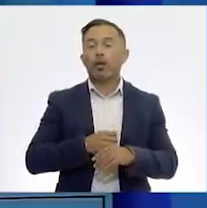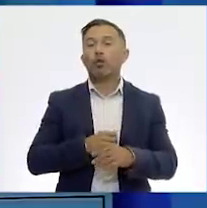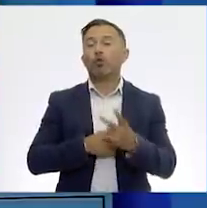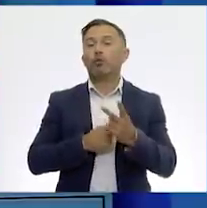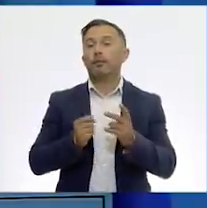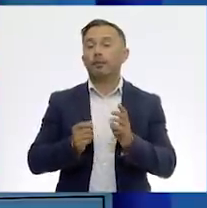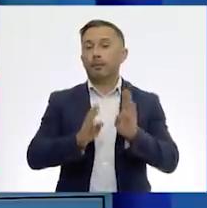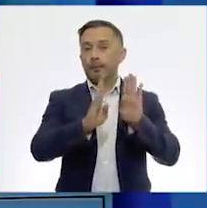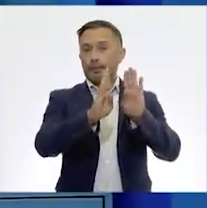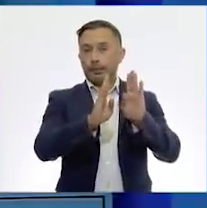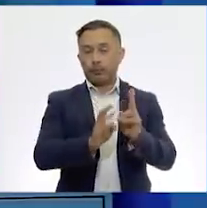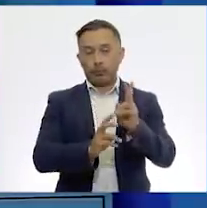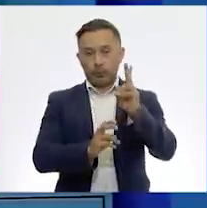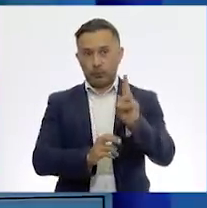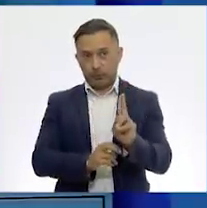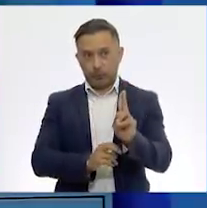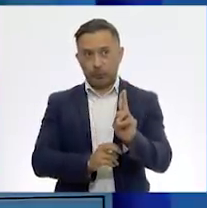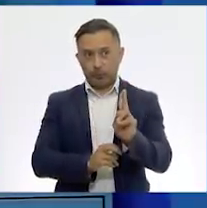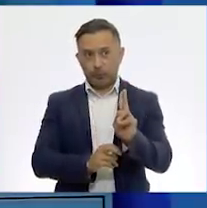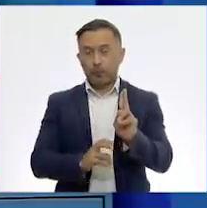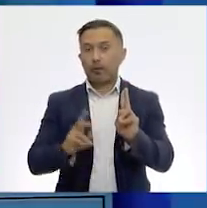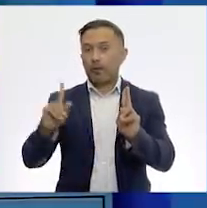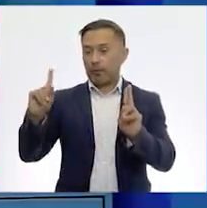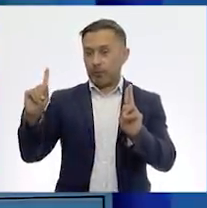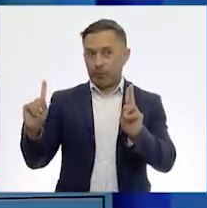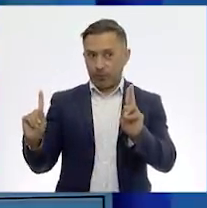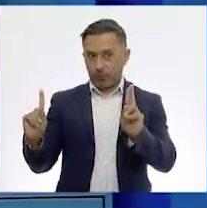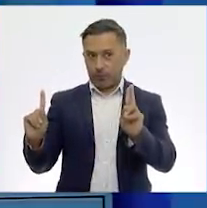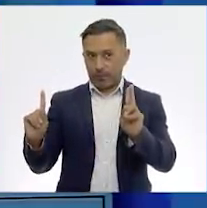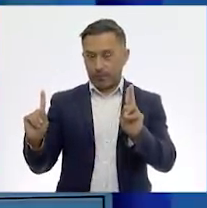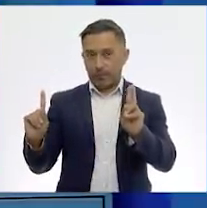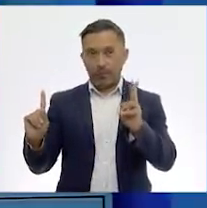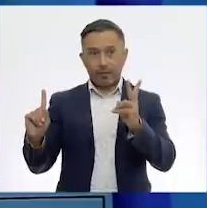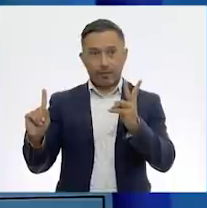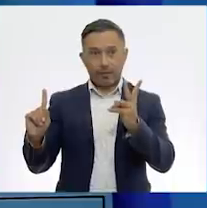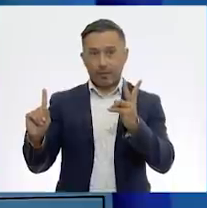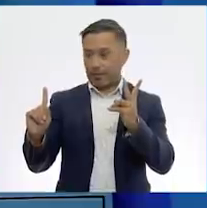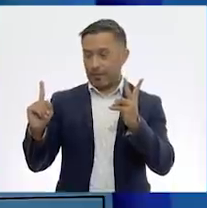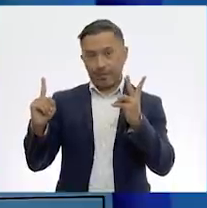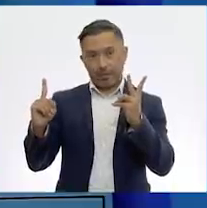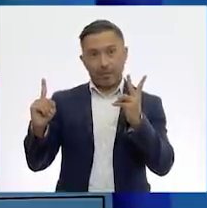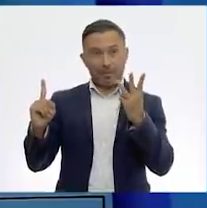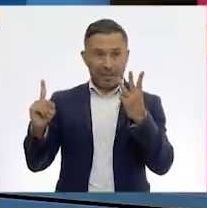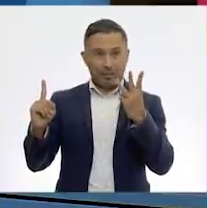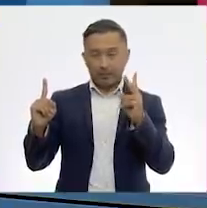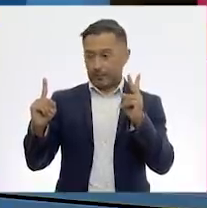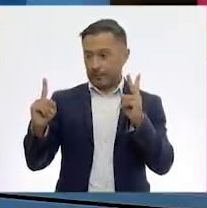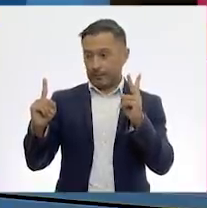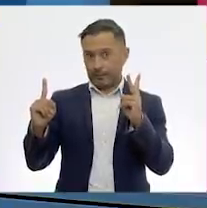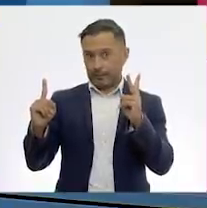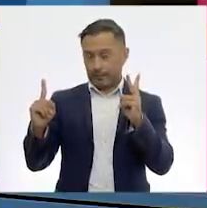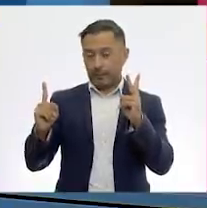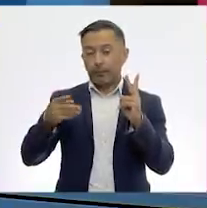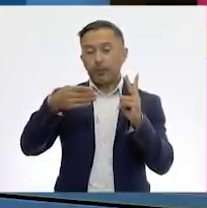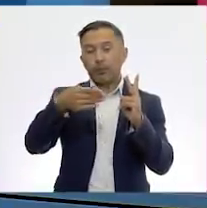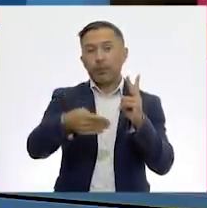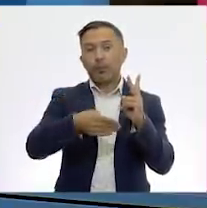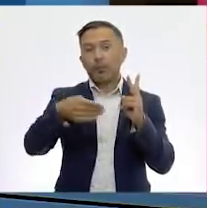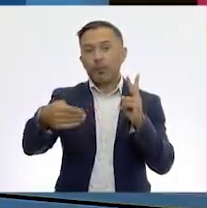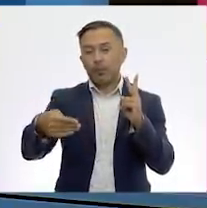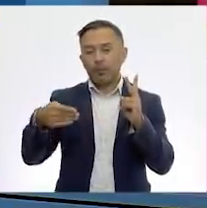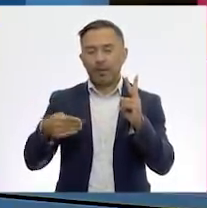otro elemento vertical contra tres elementos horizontales. Sin embargo, estamos proporcionando 3